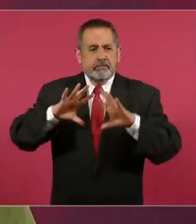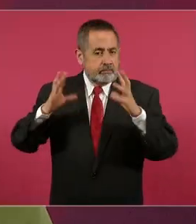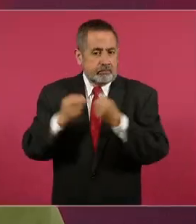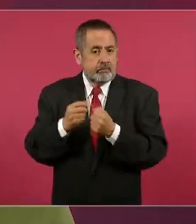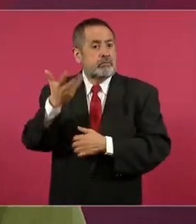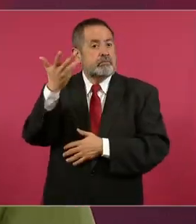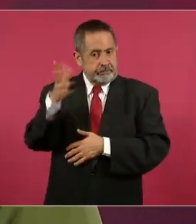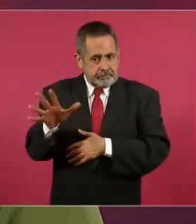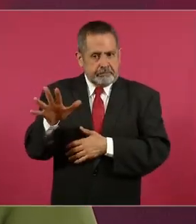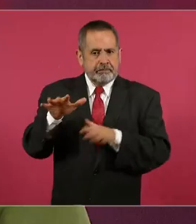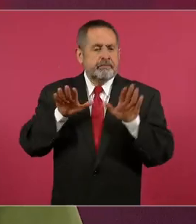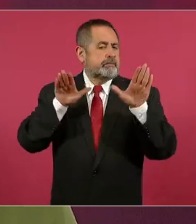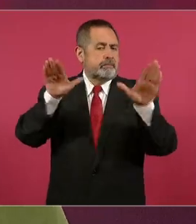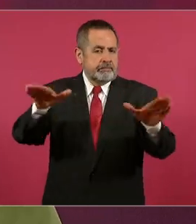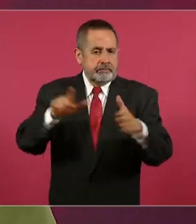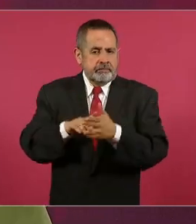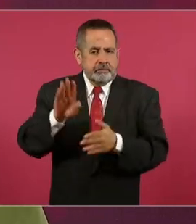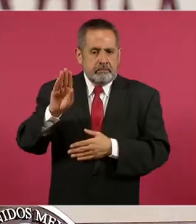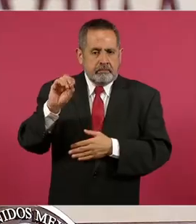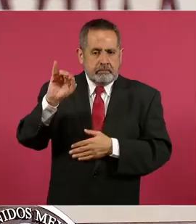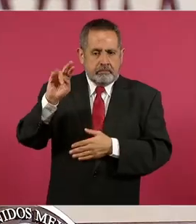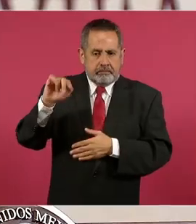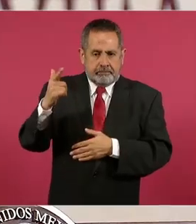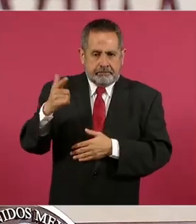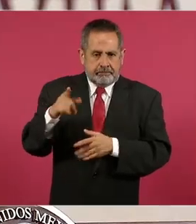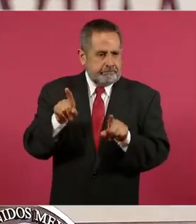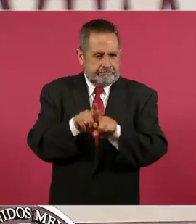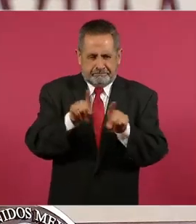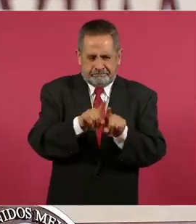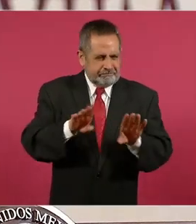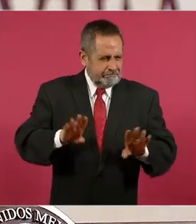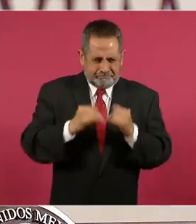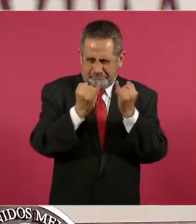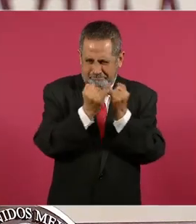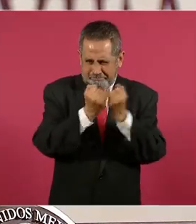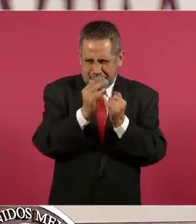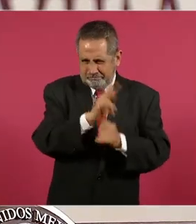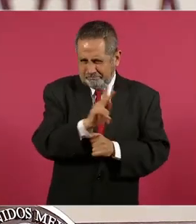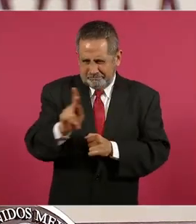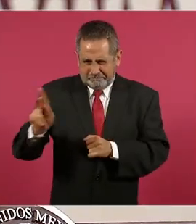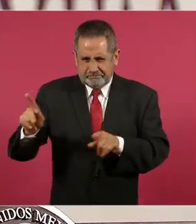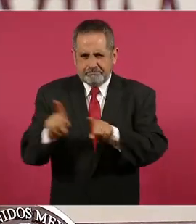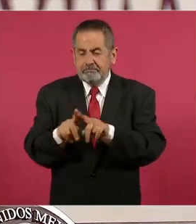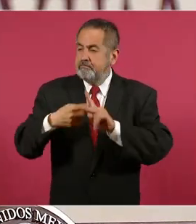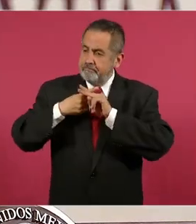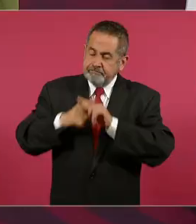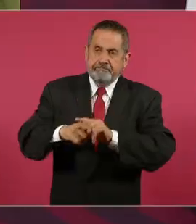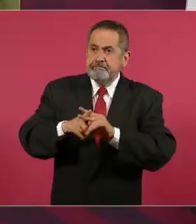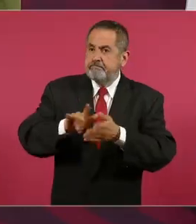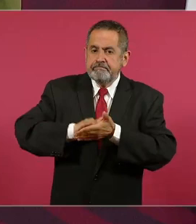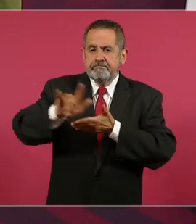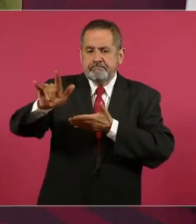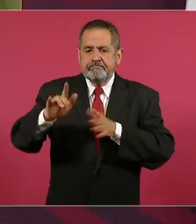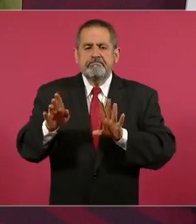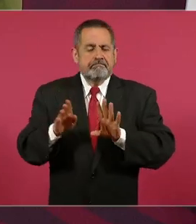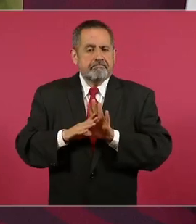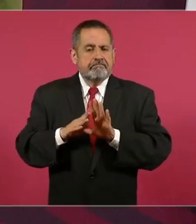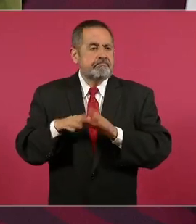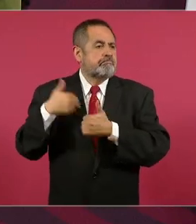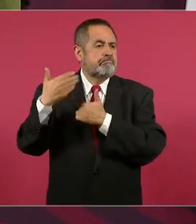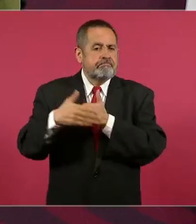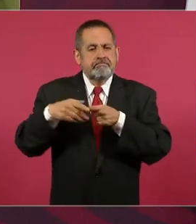10 aviones Boeing de las mismas características con las que iniciamos, y estarán